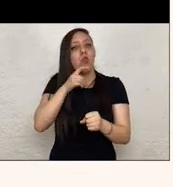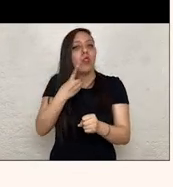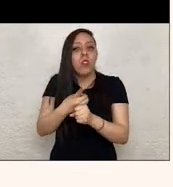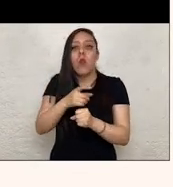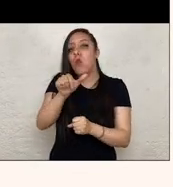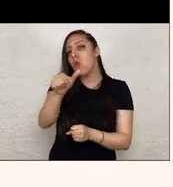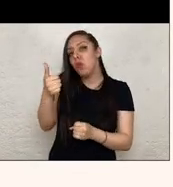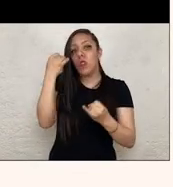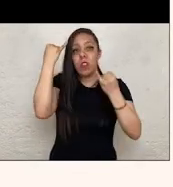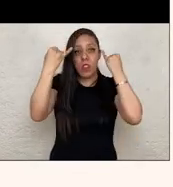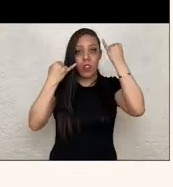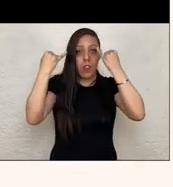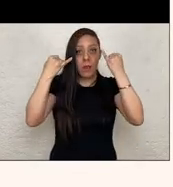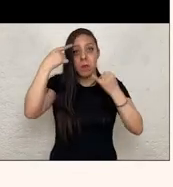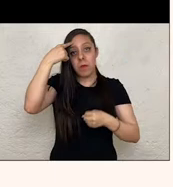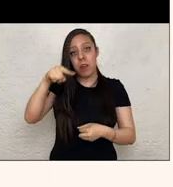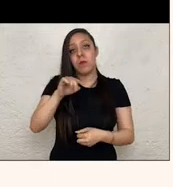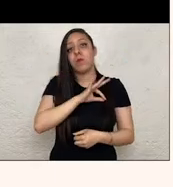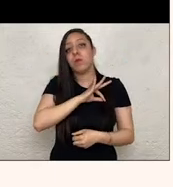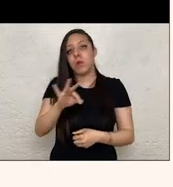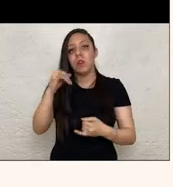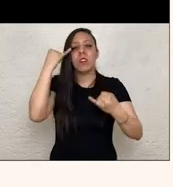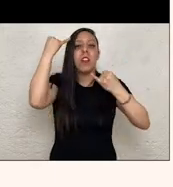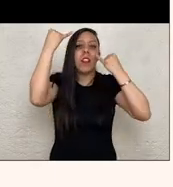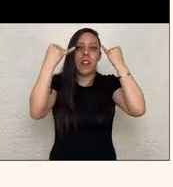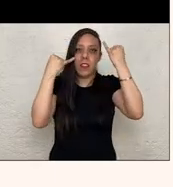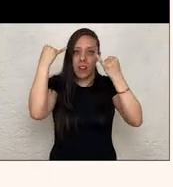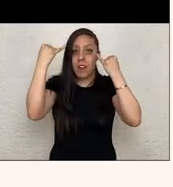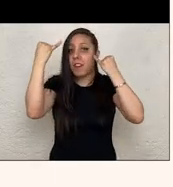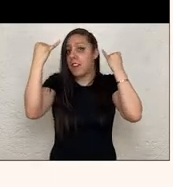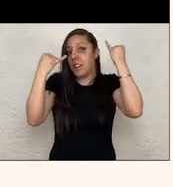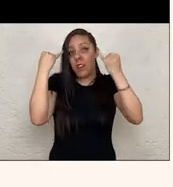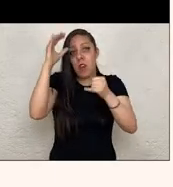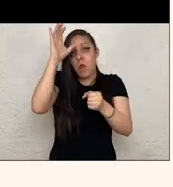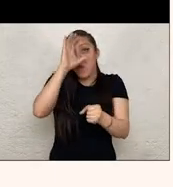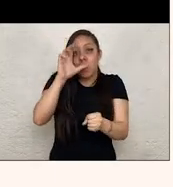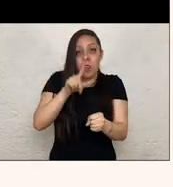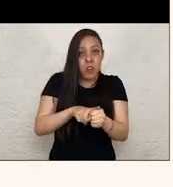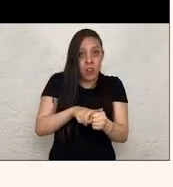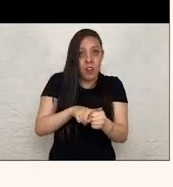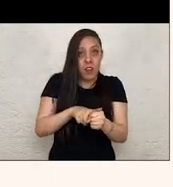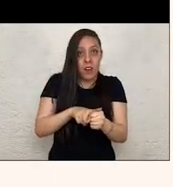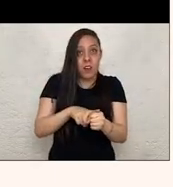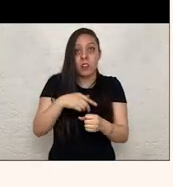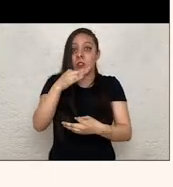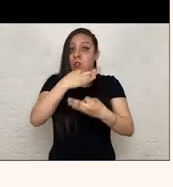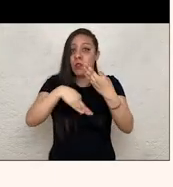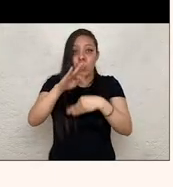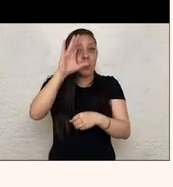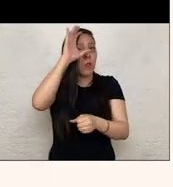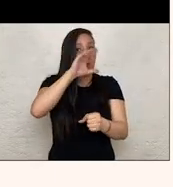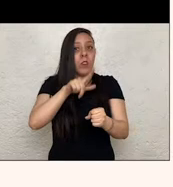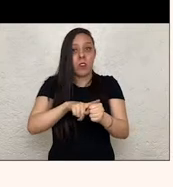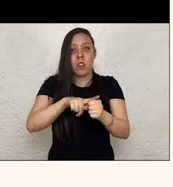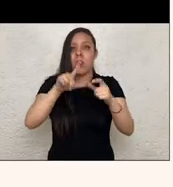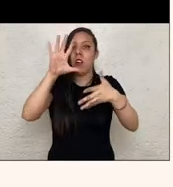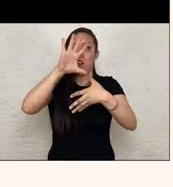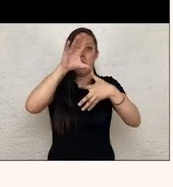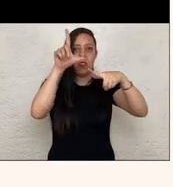otra posibilidad existen otras posibilidades de imaginar la cultura, las culturas, debo